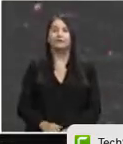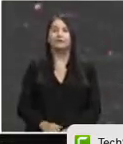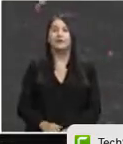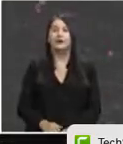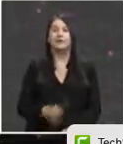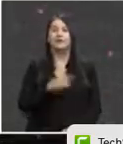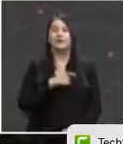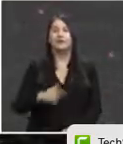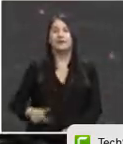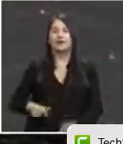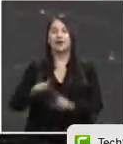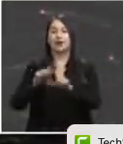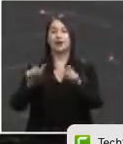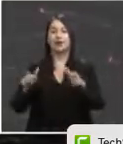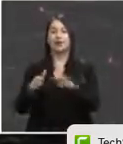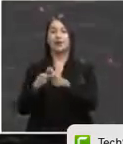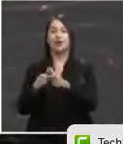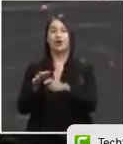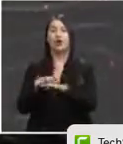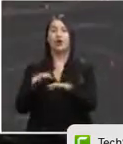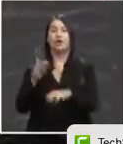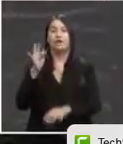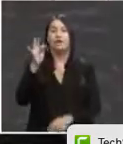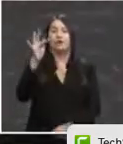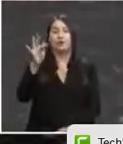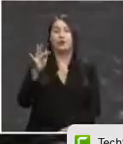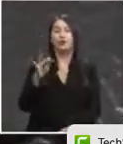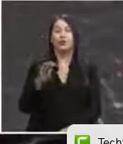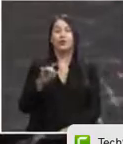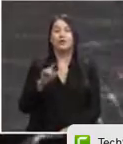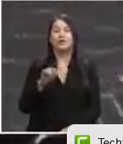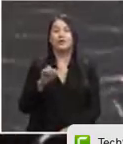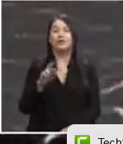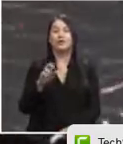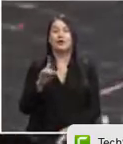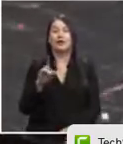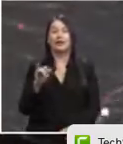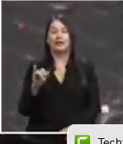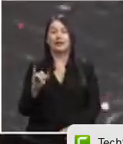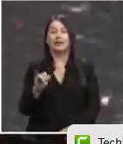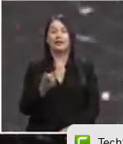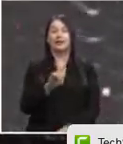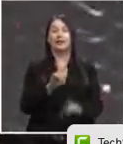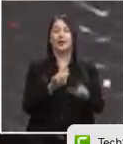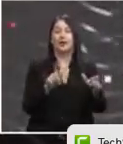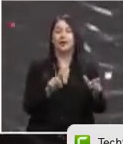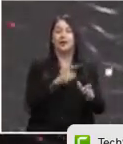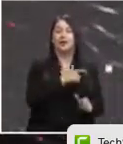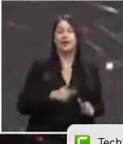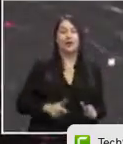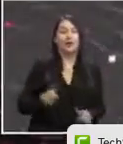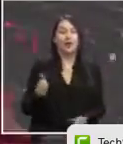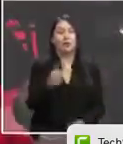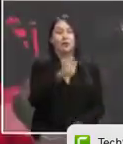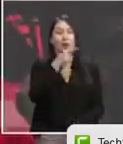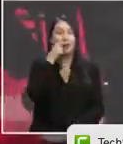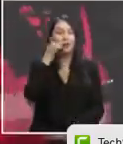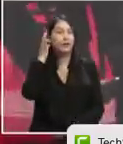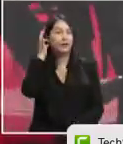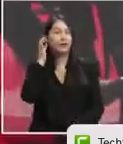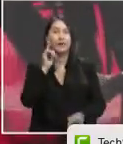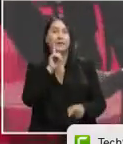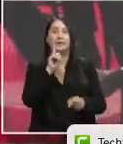Comisión Futuro, Guido Girardi, colega, al presidente de la Fundación Futuro, Daniel Fernández, a todos y a todas las